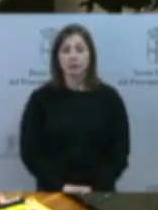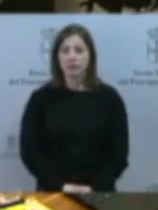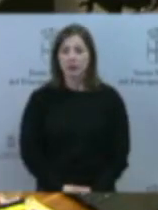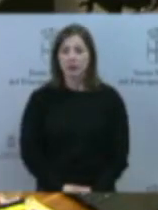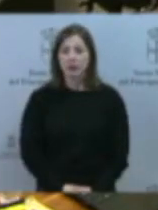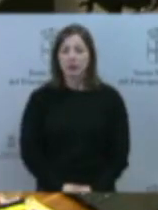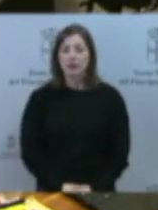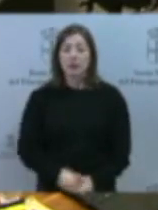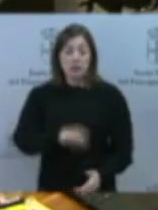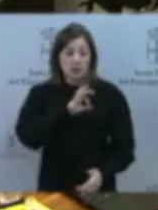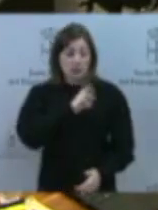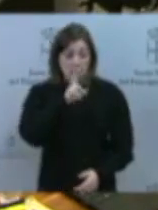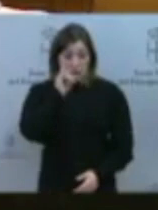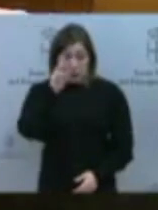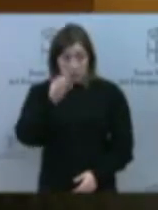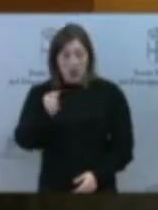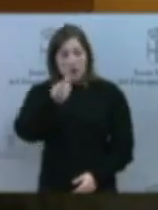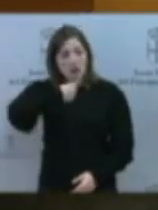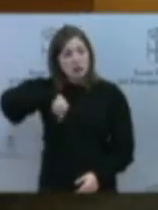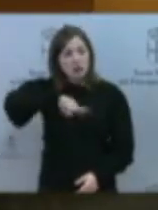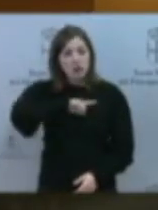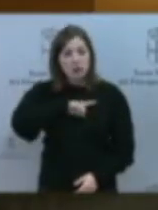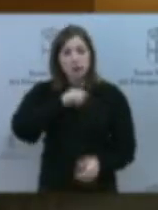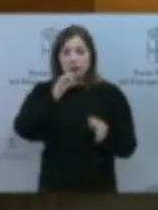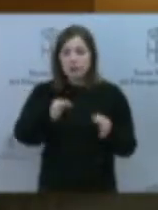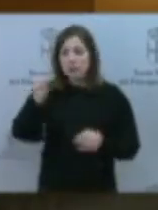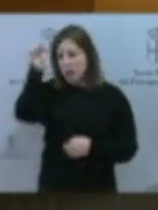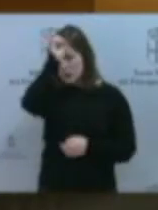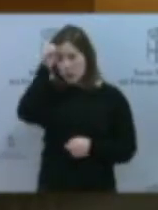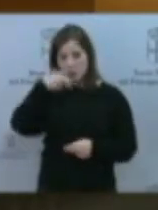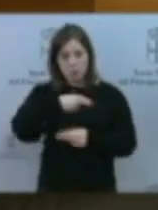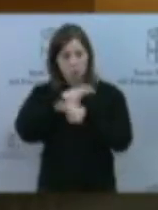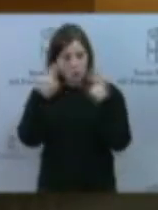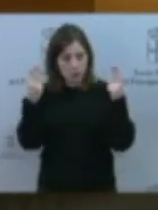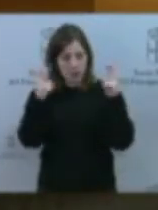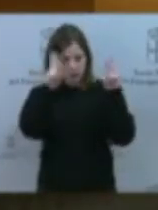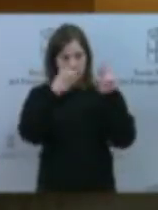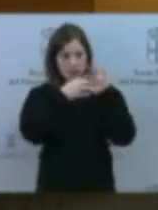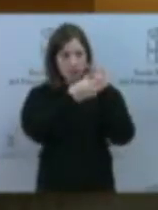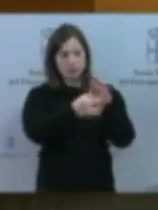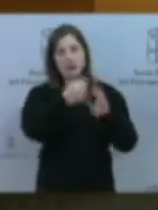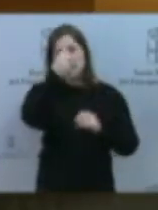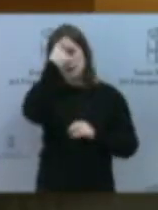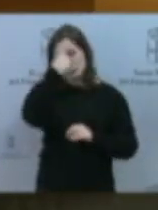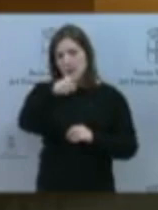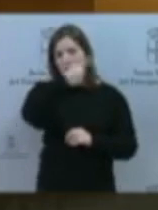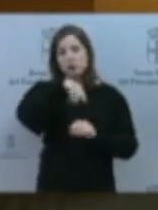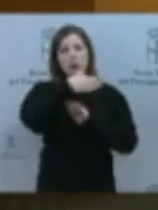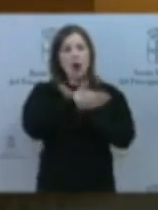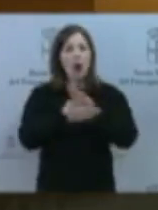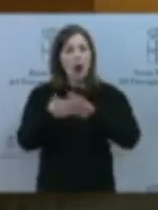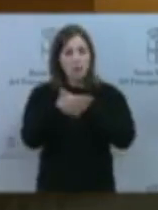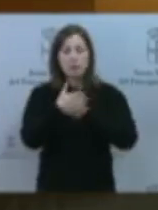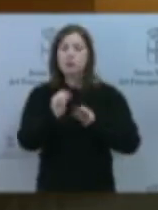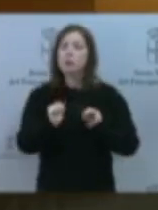fijado posición pública al respecto. Sabe que estamos hablando, como punto de partida hay que diferenciar, no estamos hablando ya de Cajastur, estamos hablando